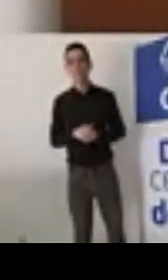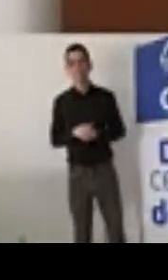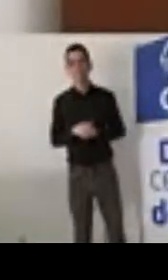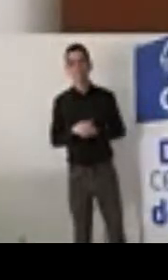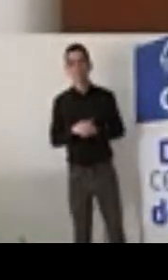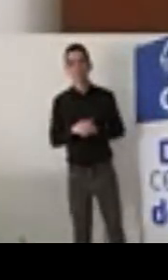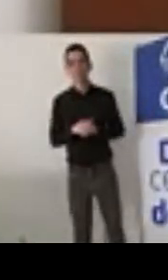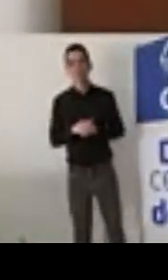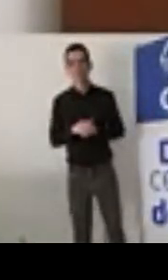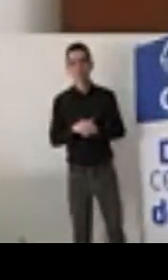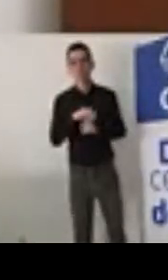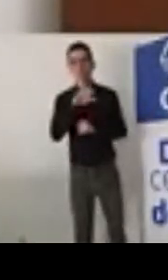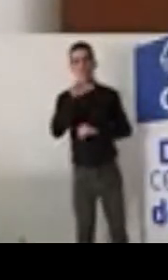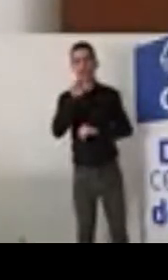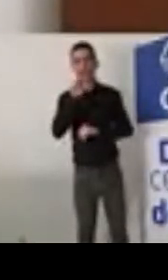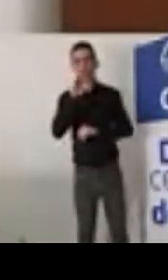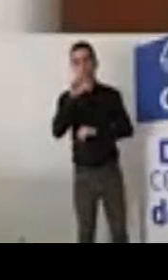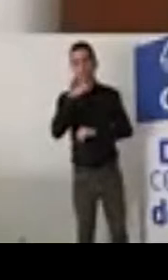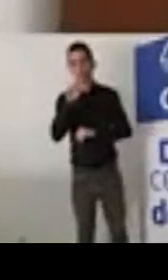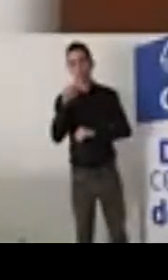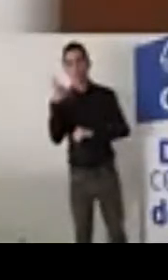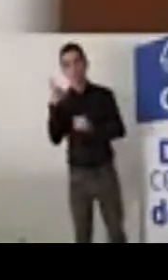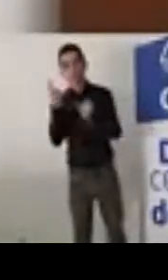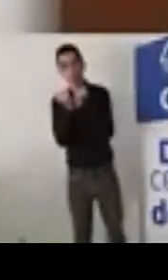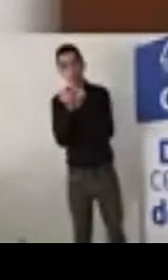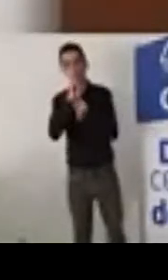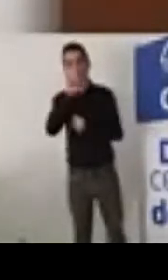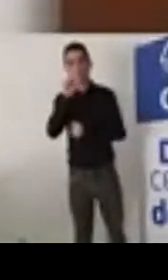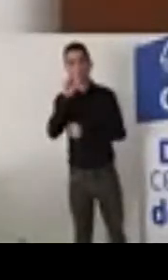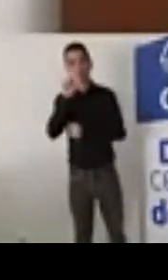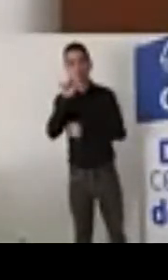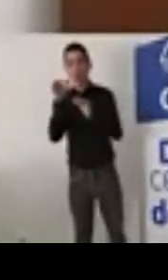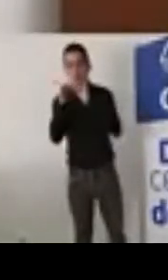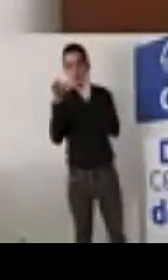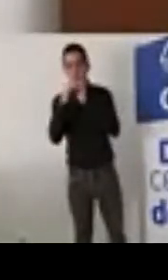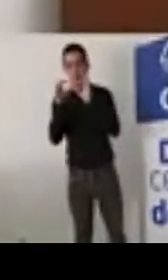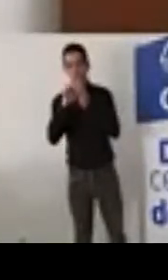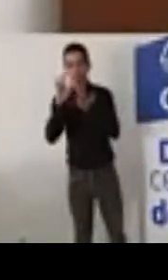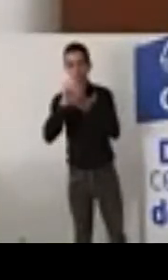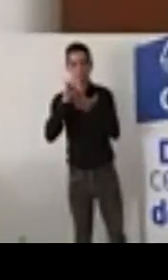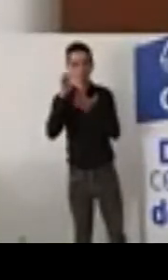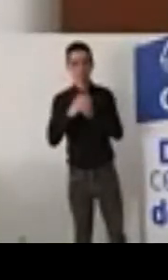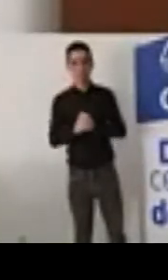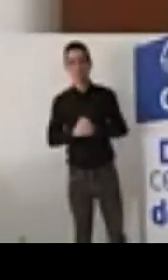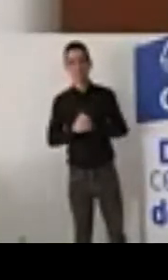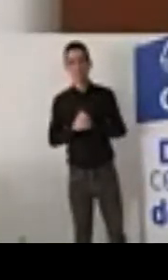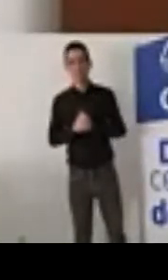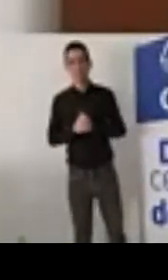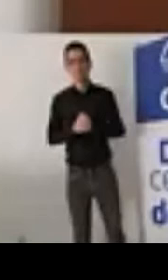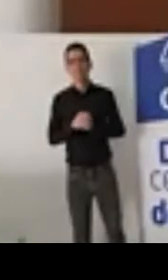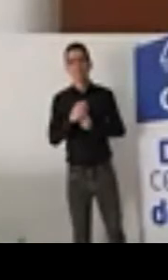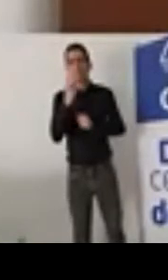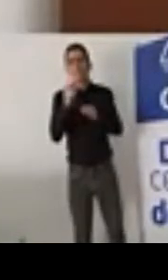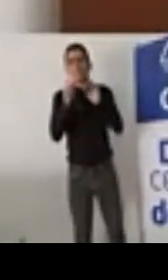excelente conferencia magistral. Sin embargo, eso no significa que nosotros ya terminamos.